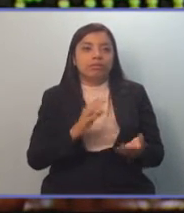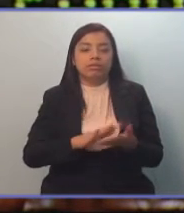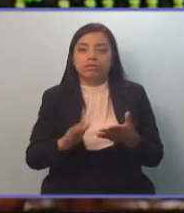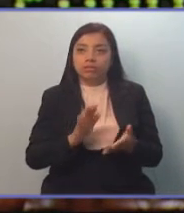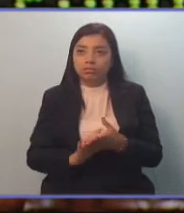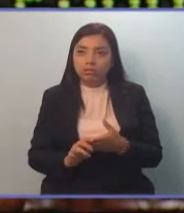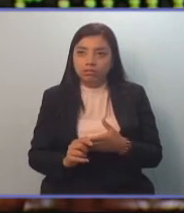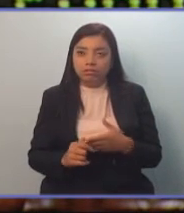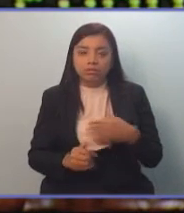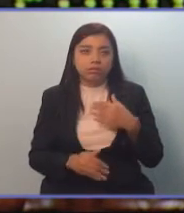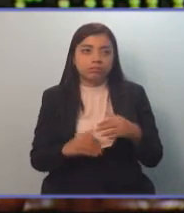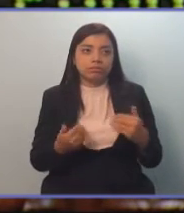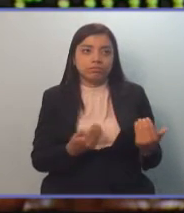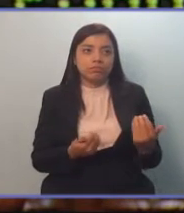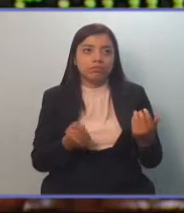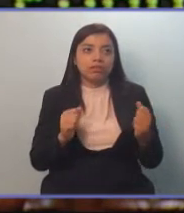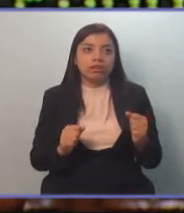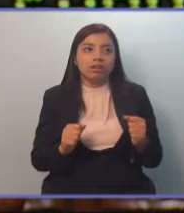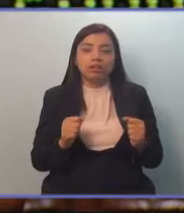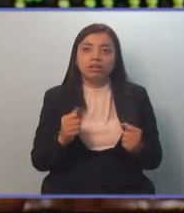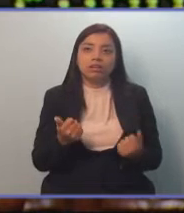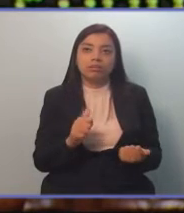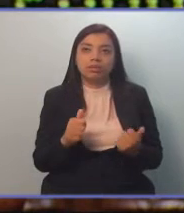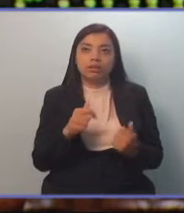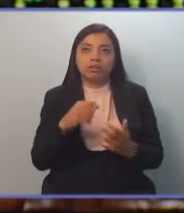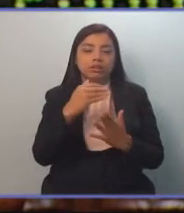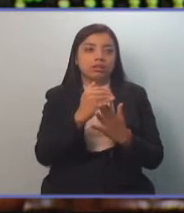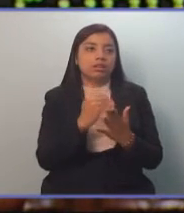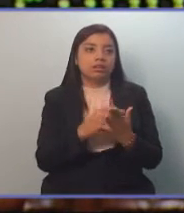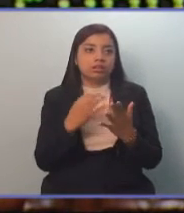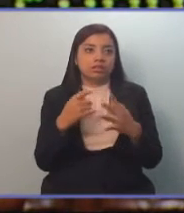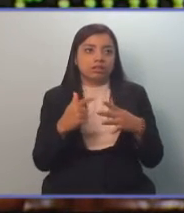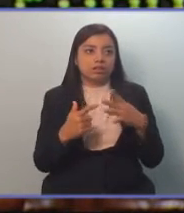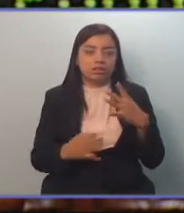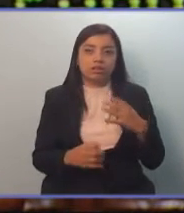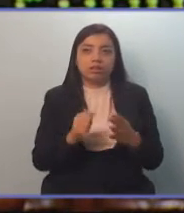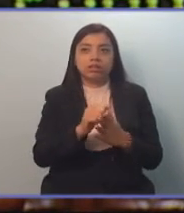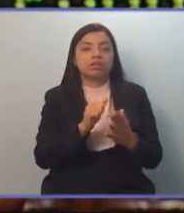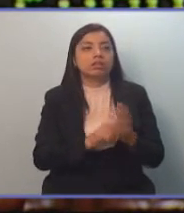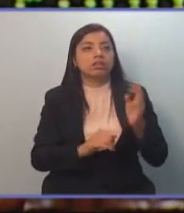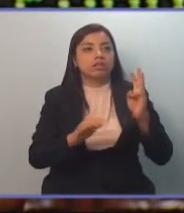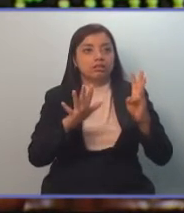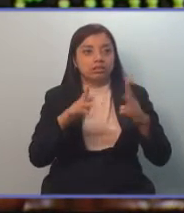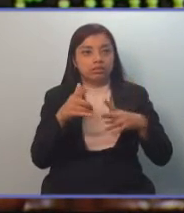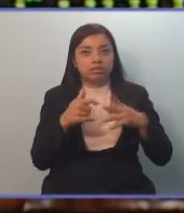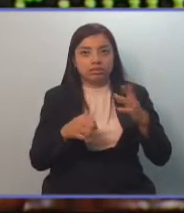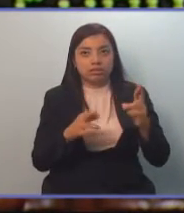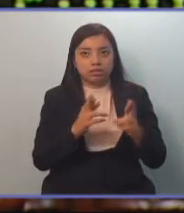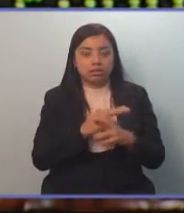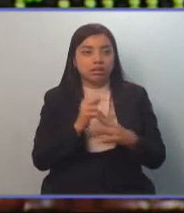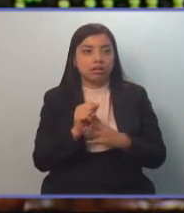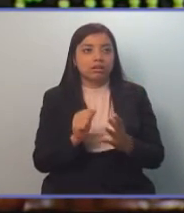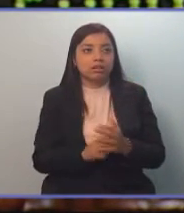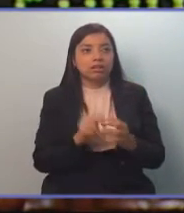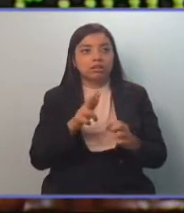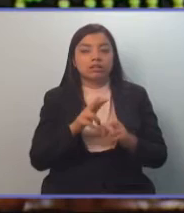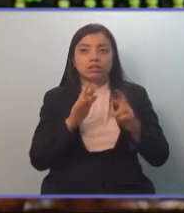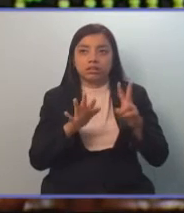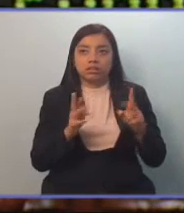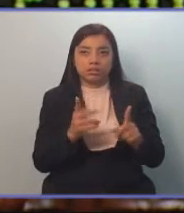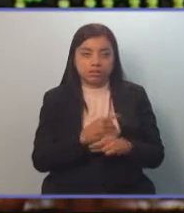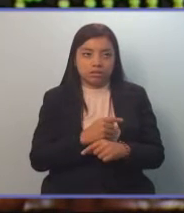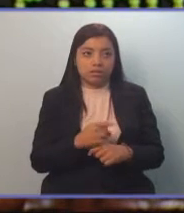terrenos y edificaciones según los requisitos de ley. Artículo 8. Refórmase el artículo 37